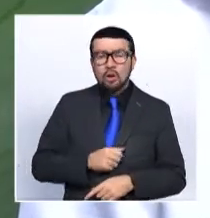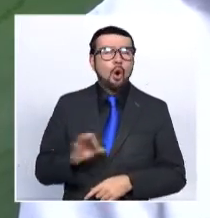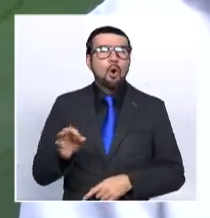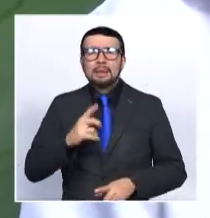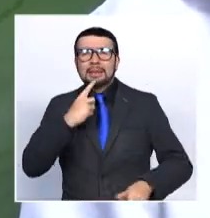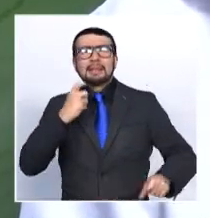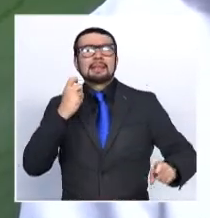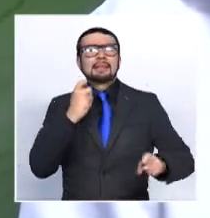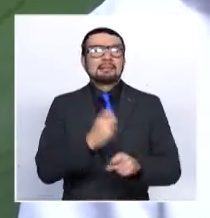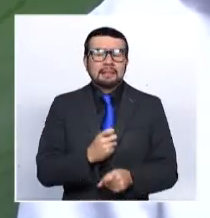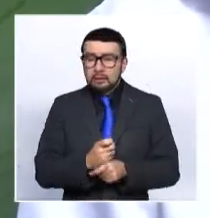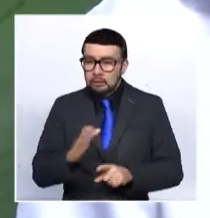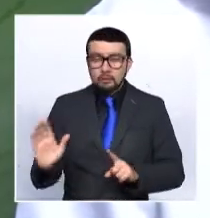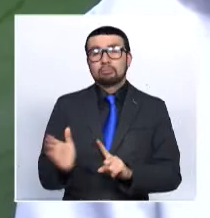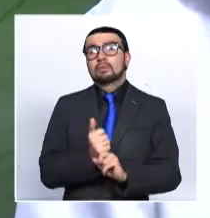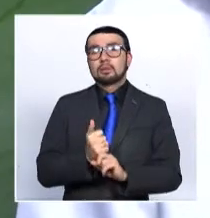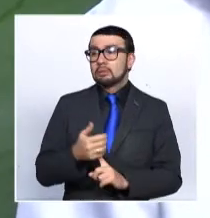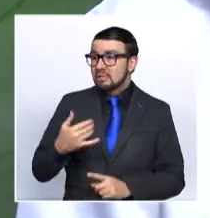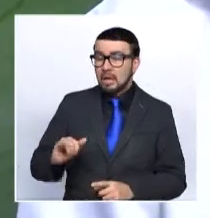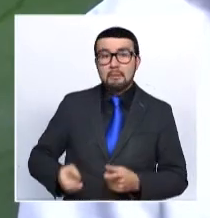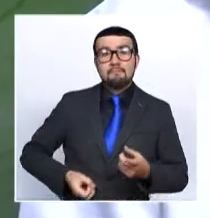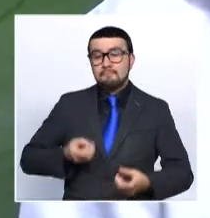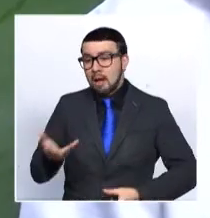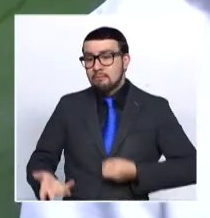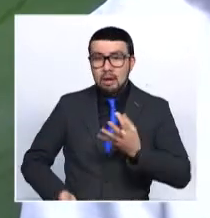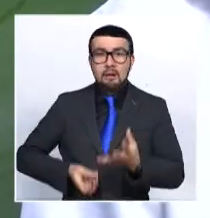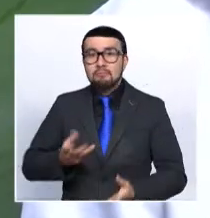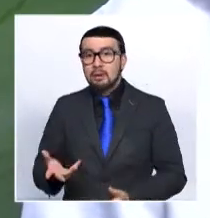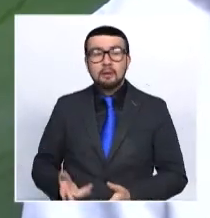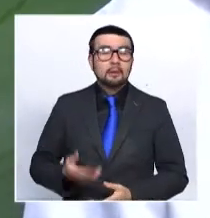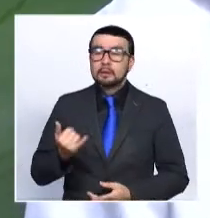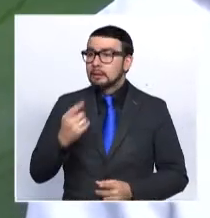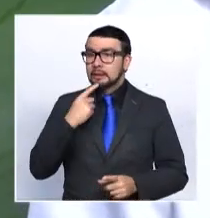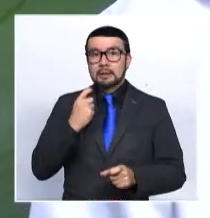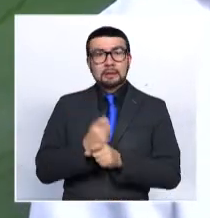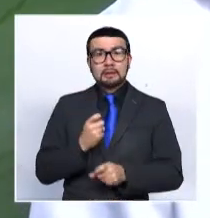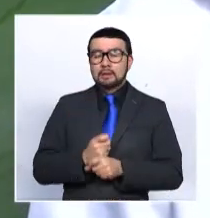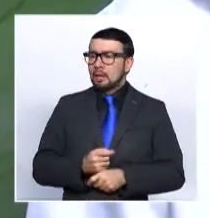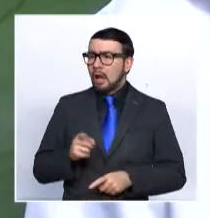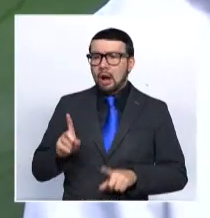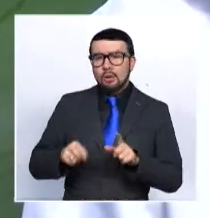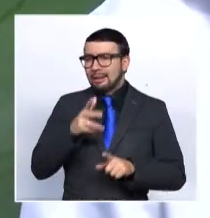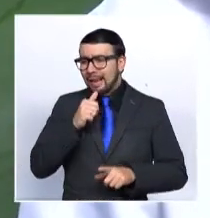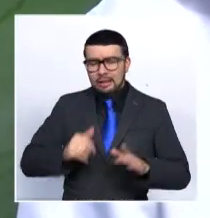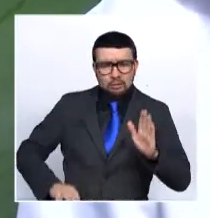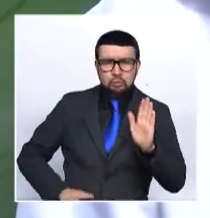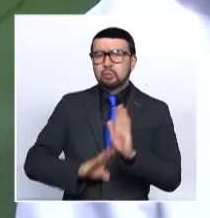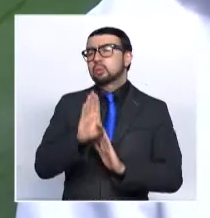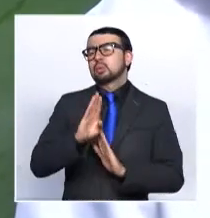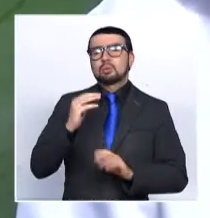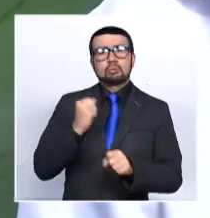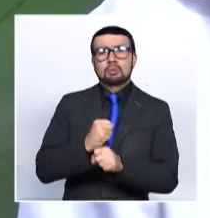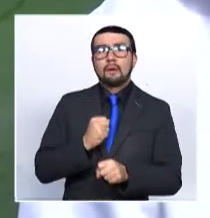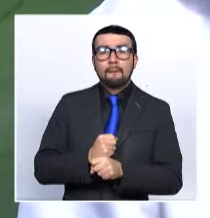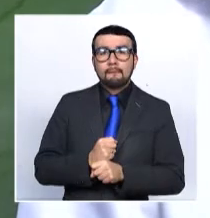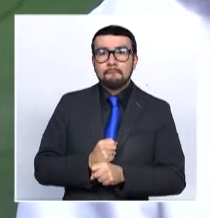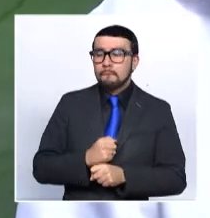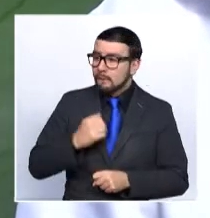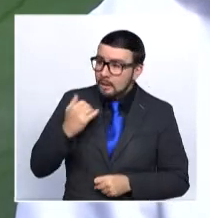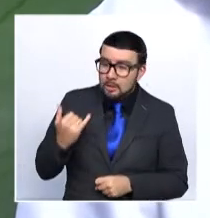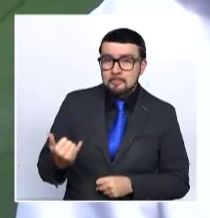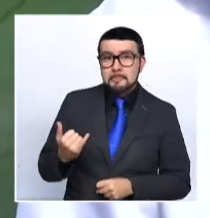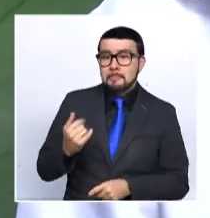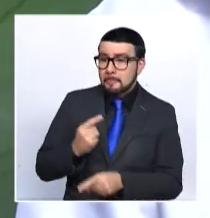de manejar que ya se les han dado todas las oportunidades y no han logrado, digamos, éxito en un tratamiento. Por lo tanto, esta consulta y